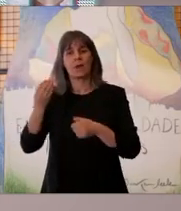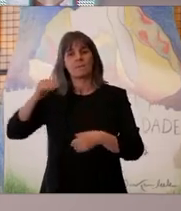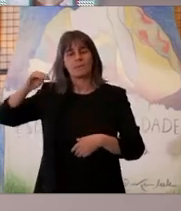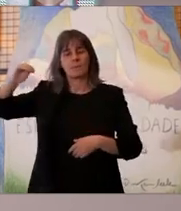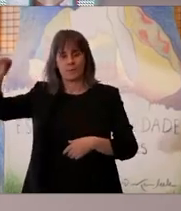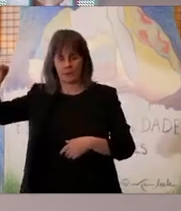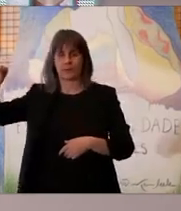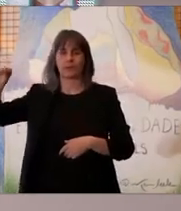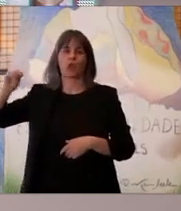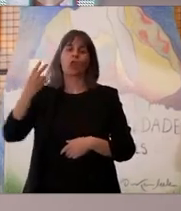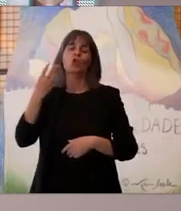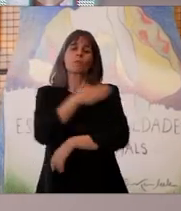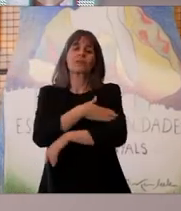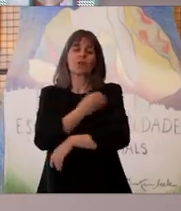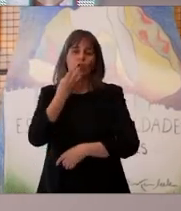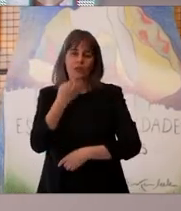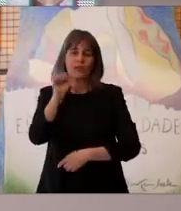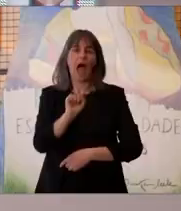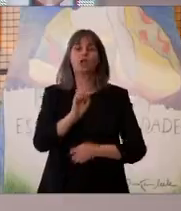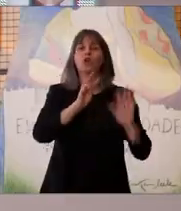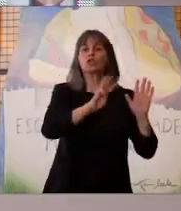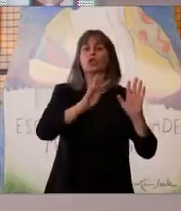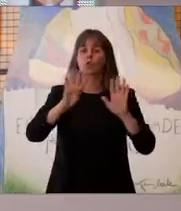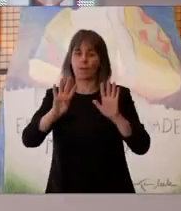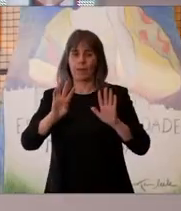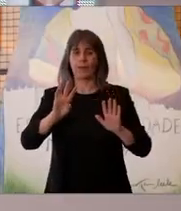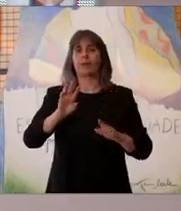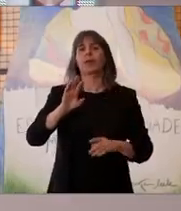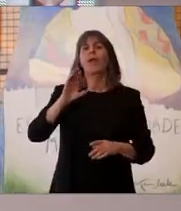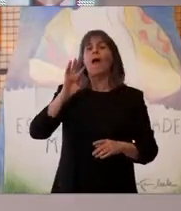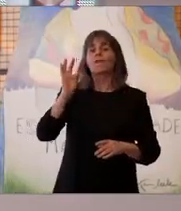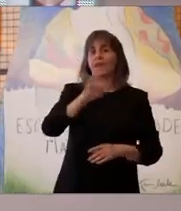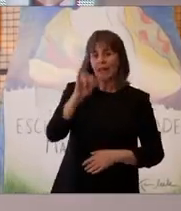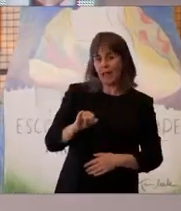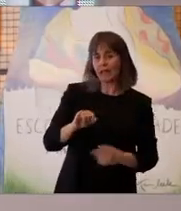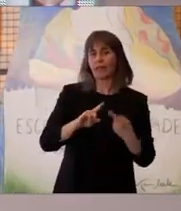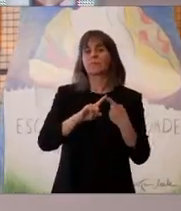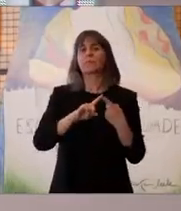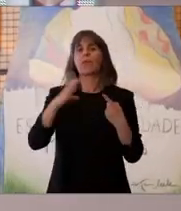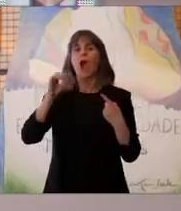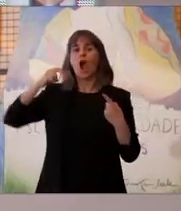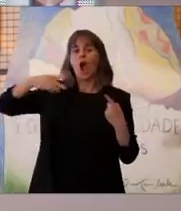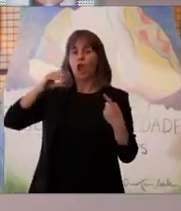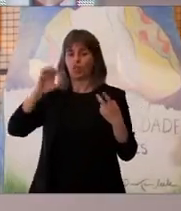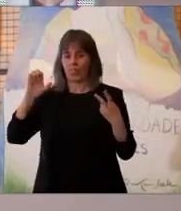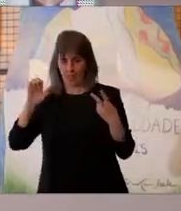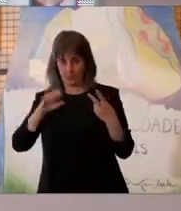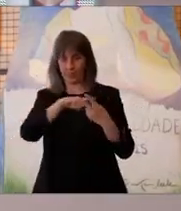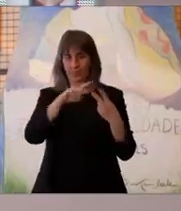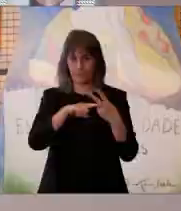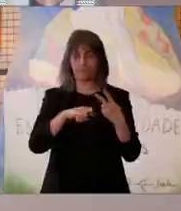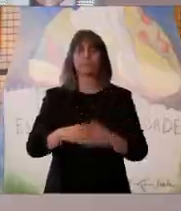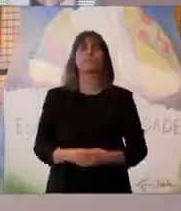ministras socialistas en el año 89 Matilde Fernández y rosa Conde a partir de ahí con los gobiernos socialistas